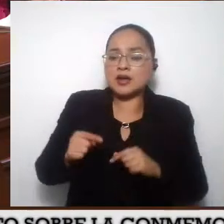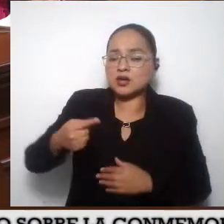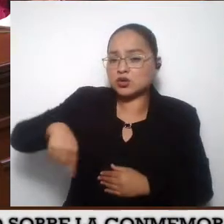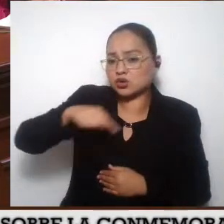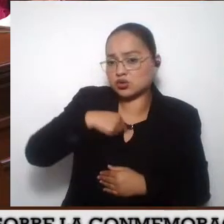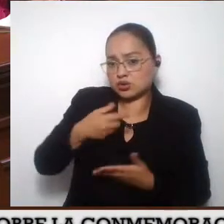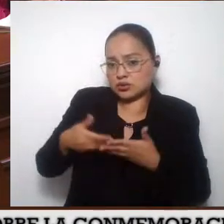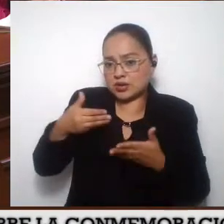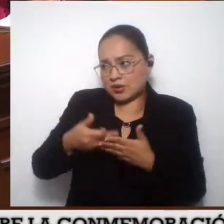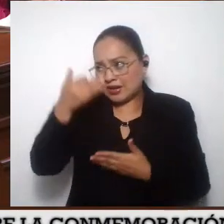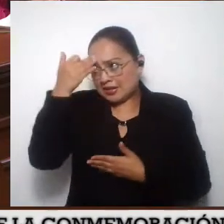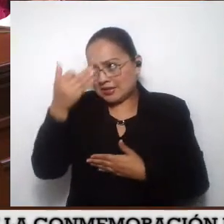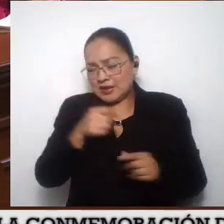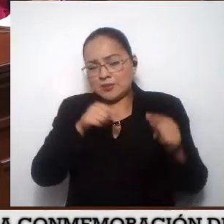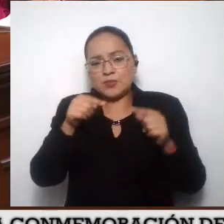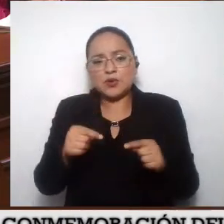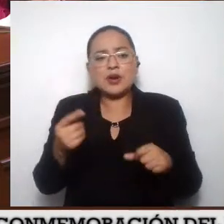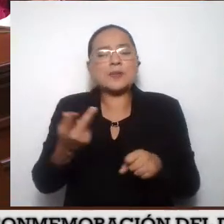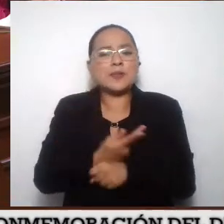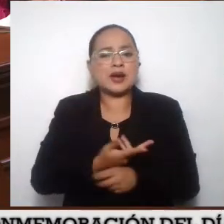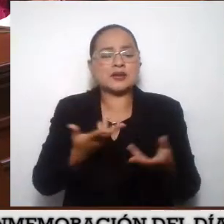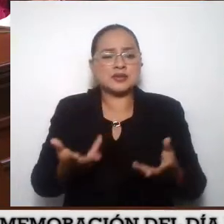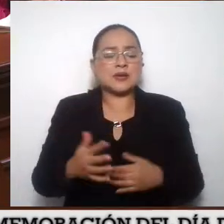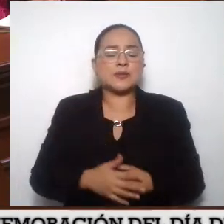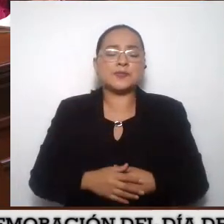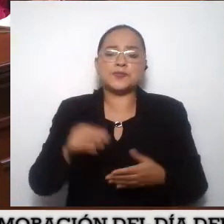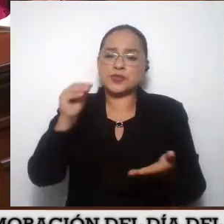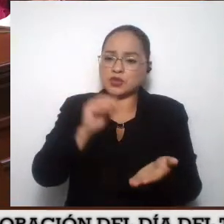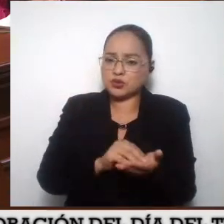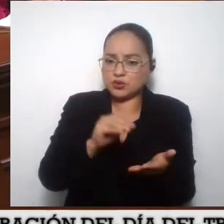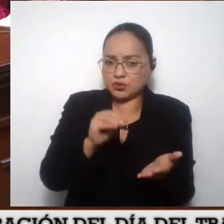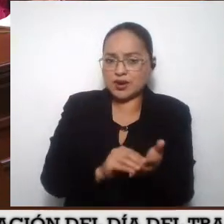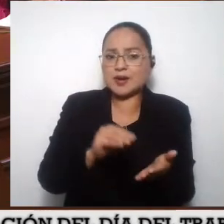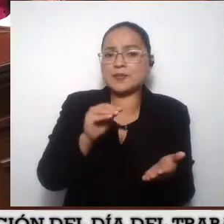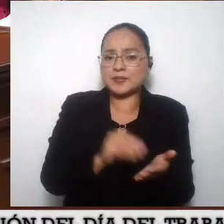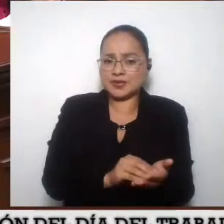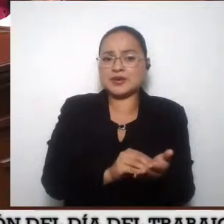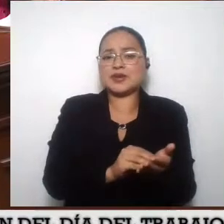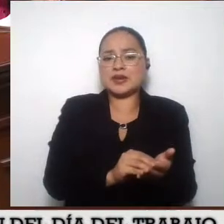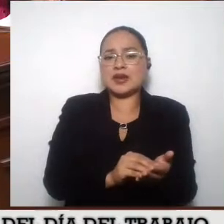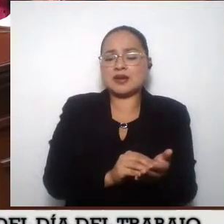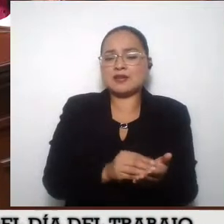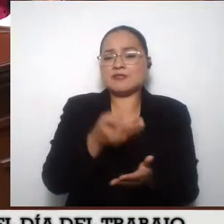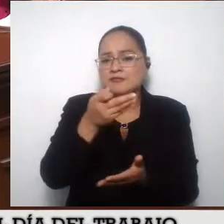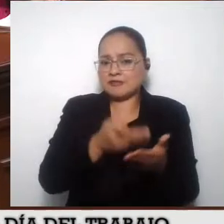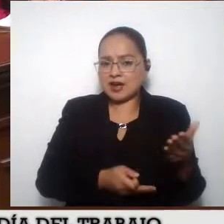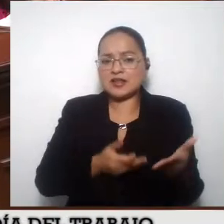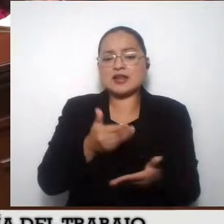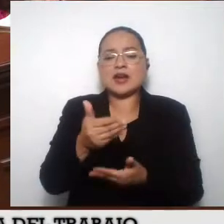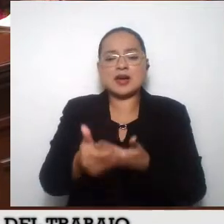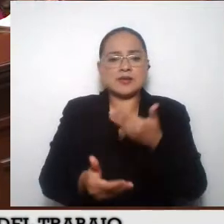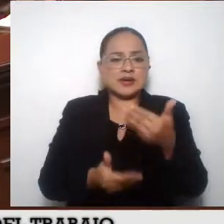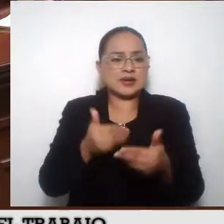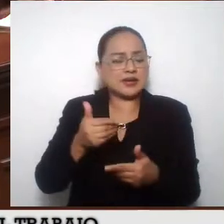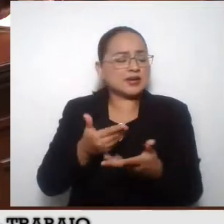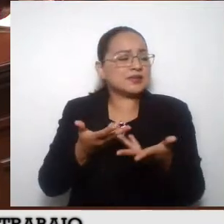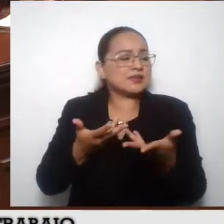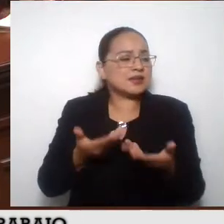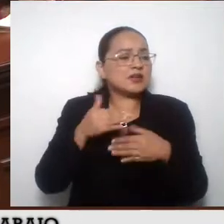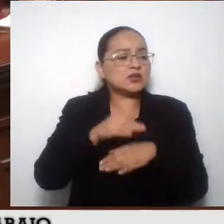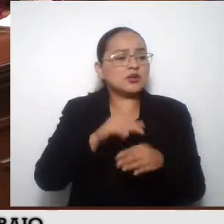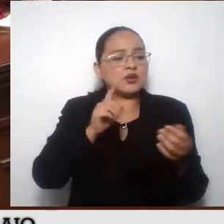época, donde vemos que aún todavía nos falta seguir avanzando en el tema, donde